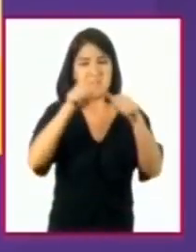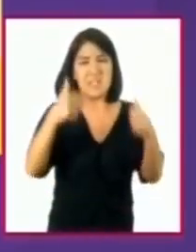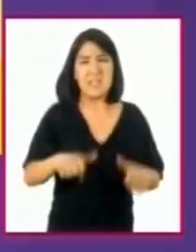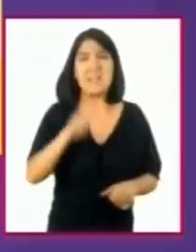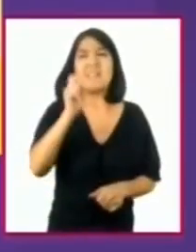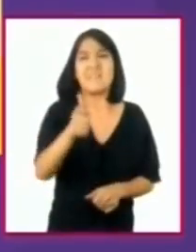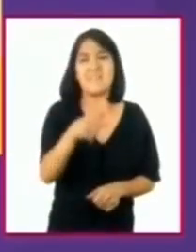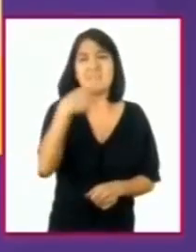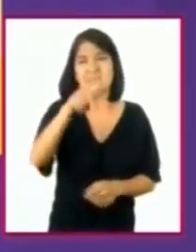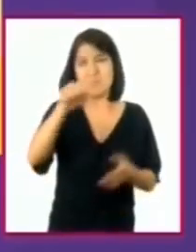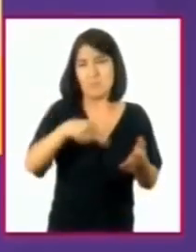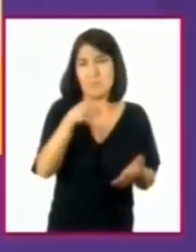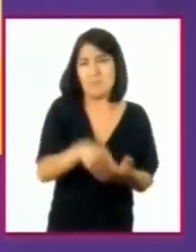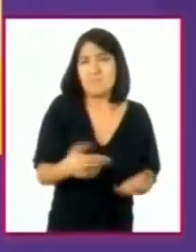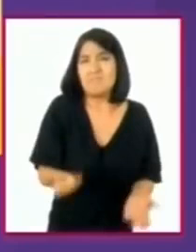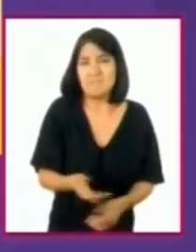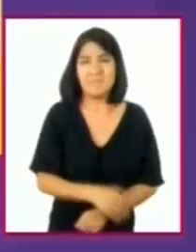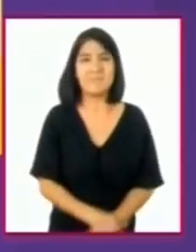corresponde este recinto?